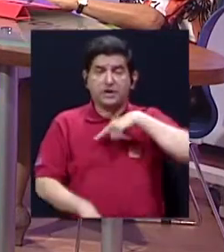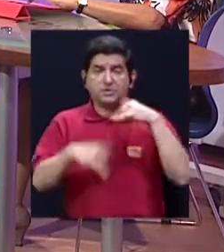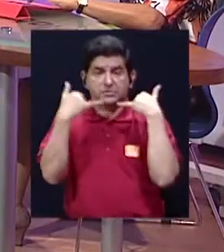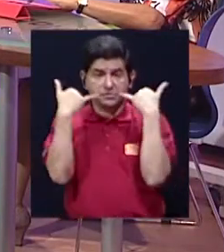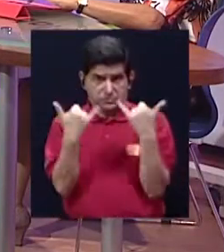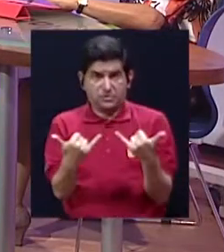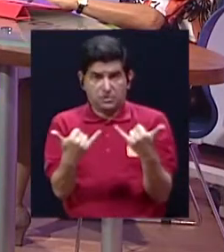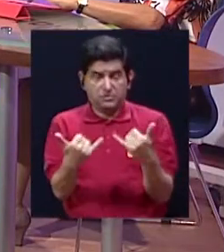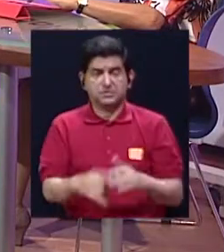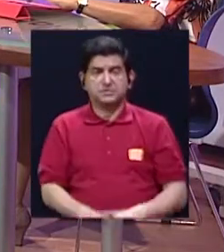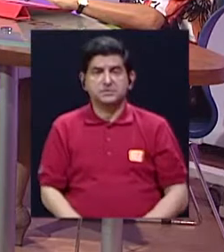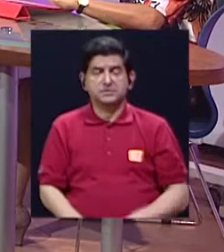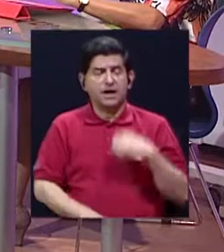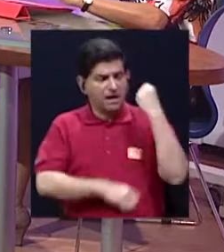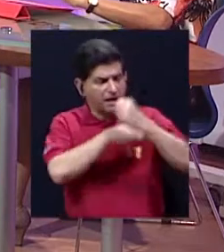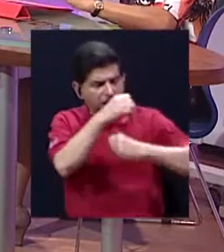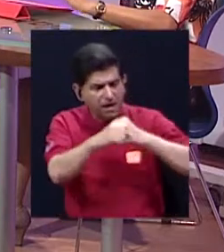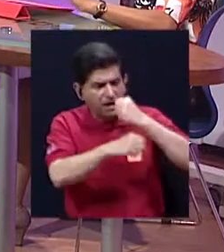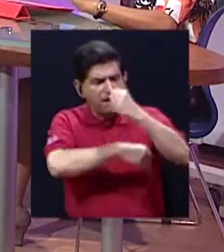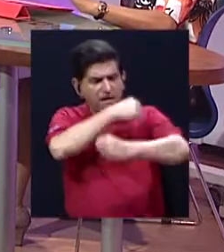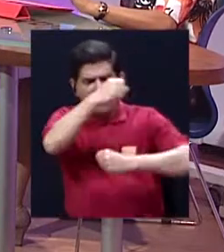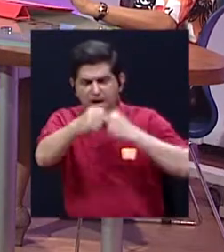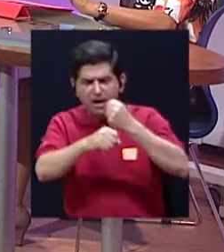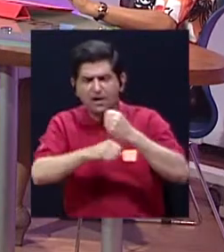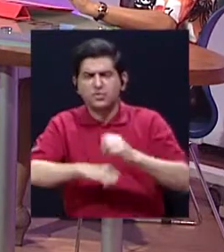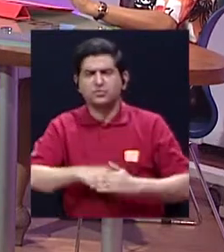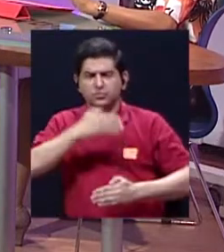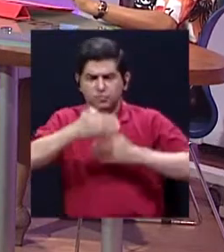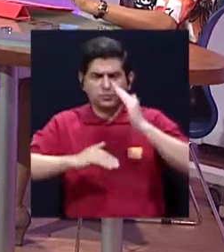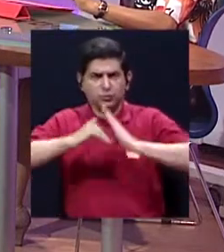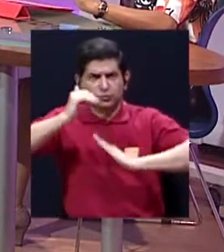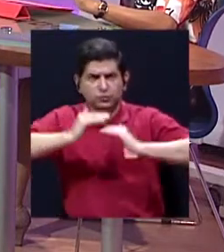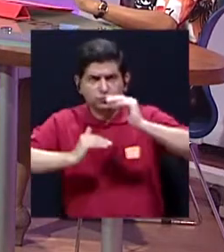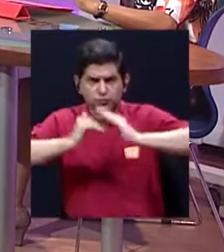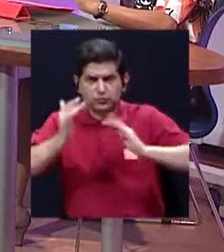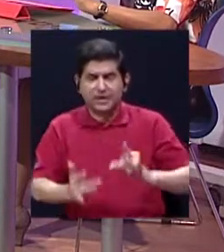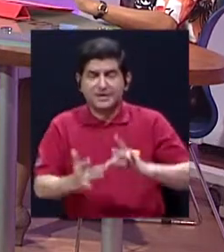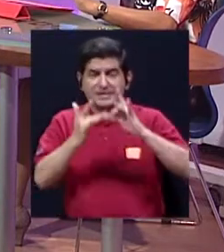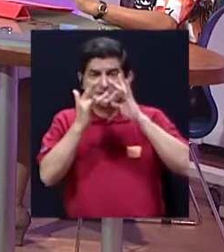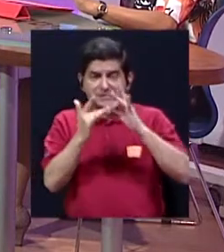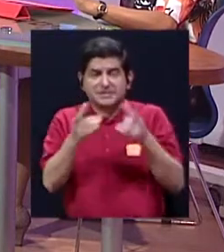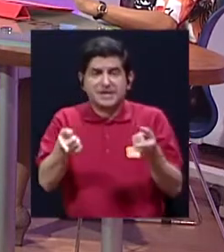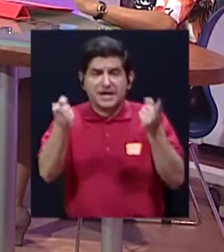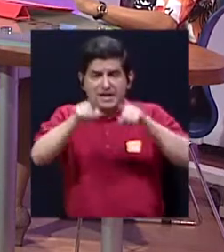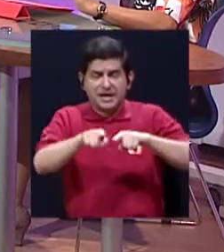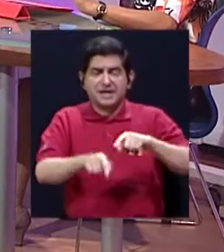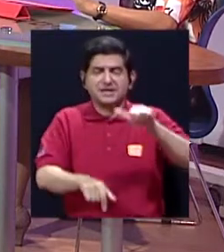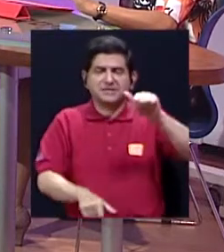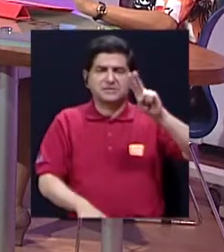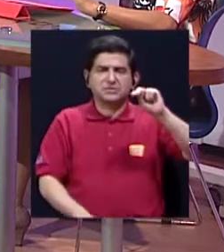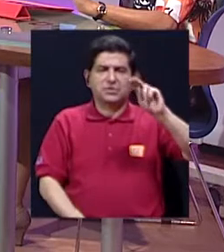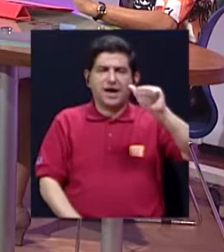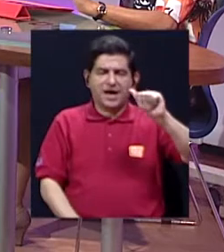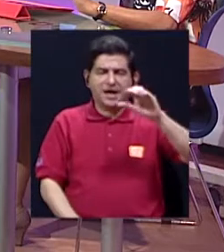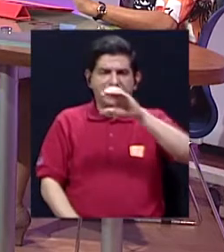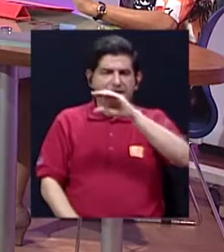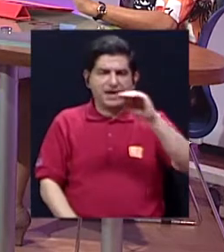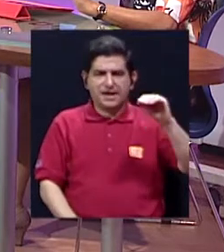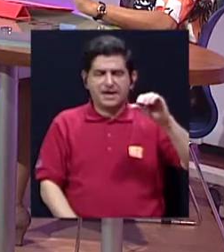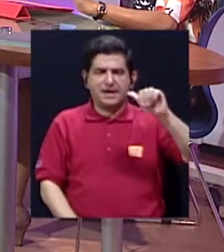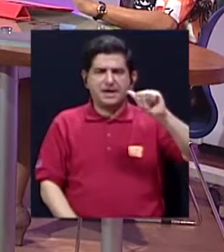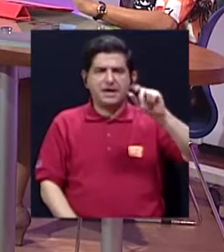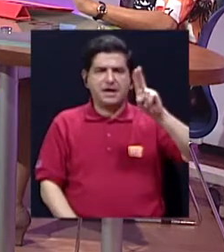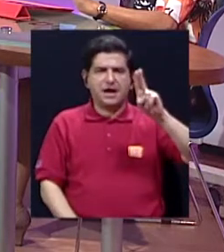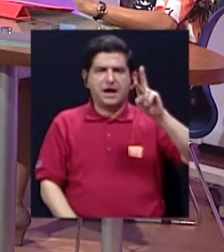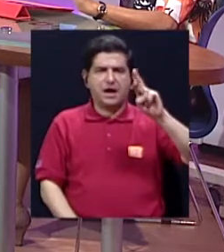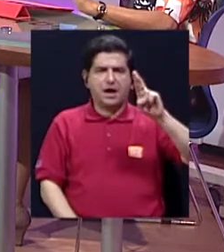con los años, ¿verdad?, construyendo, sobre todo en particular con los casos de Ana y Aurora, para que sepan qué es lo que